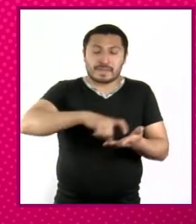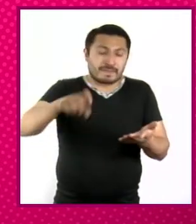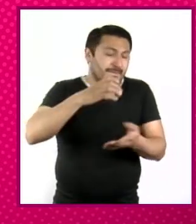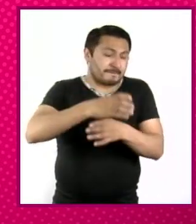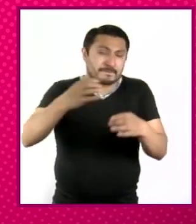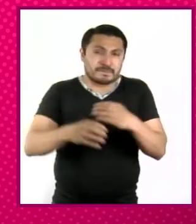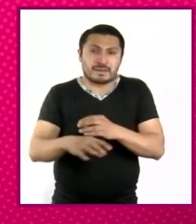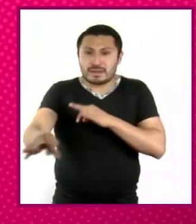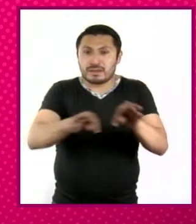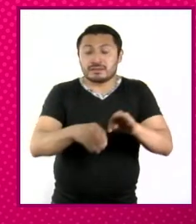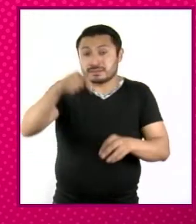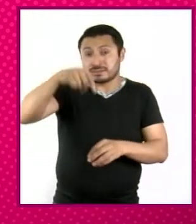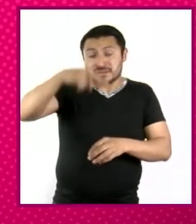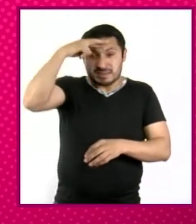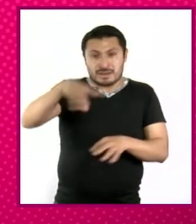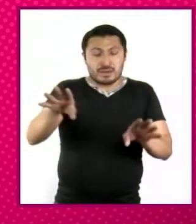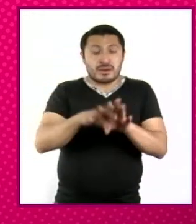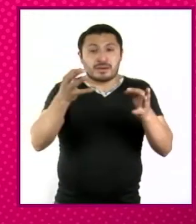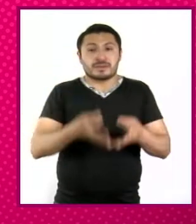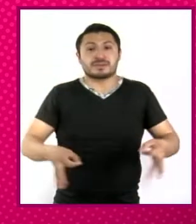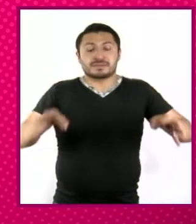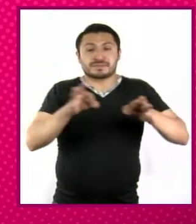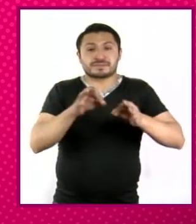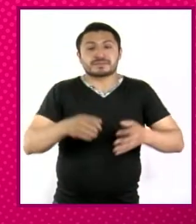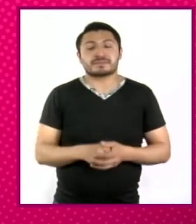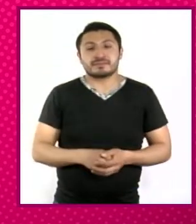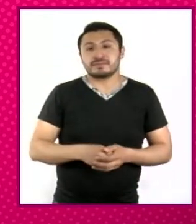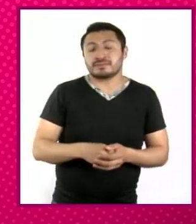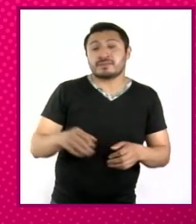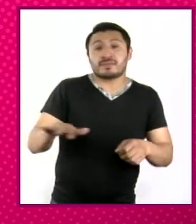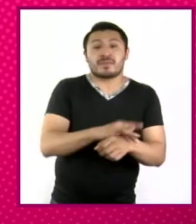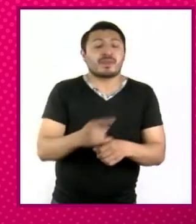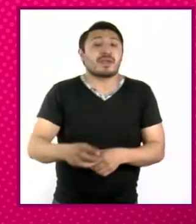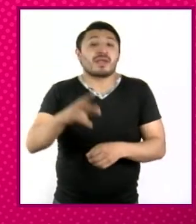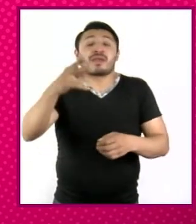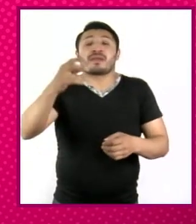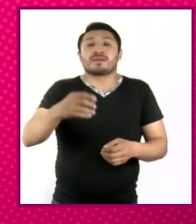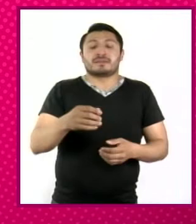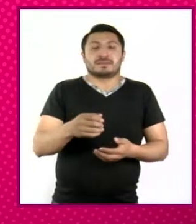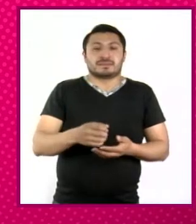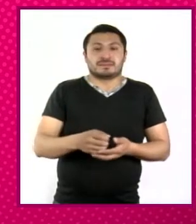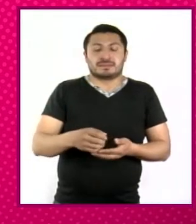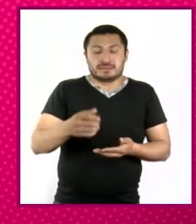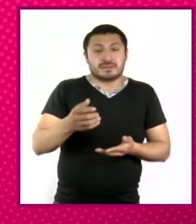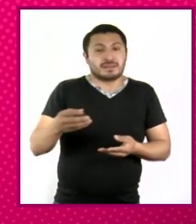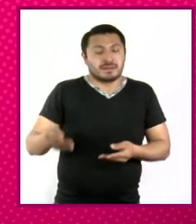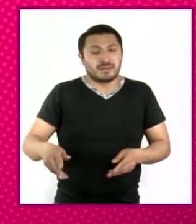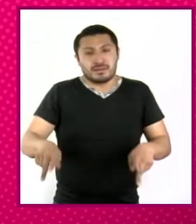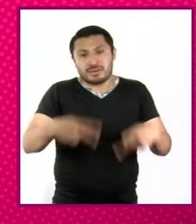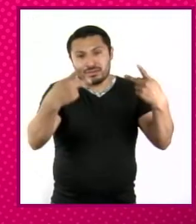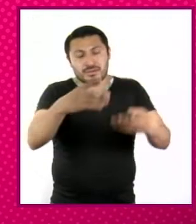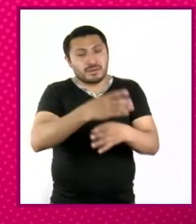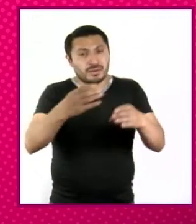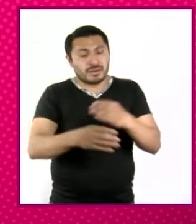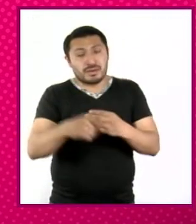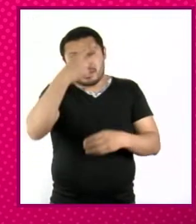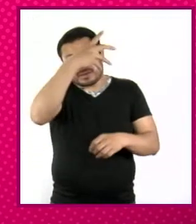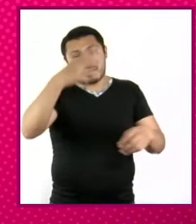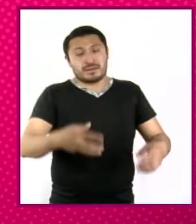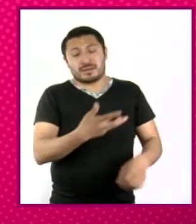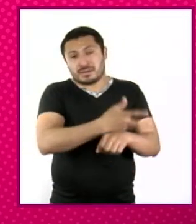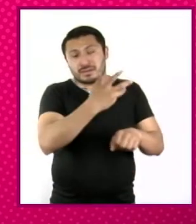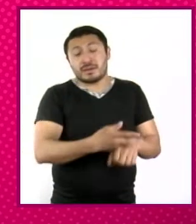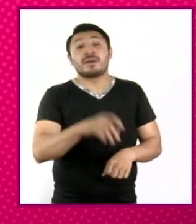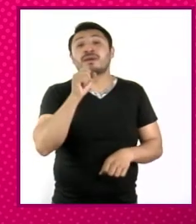de trabajo. México en ese sentido jugó un papel fundamental, porque no solamente le daba materias primas a los Estados Unidos, sino que además,